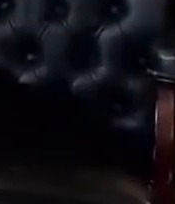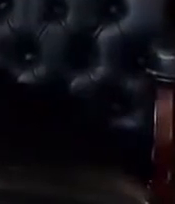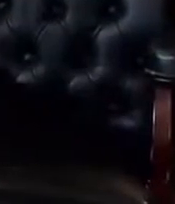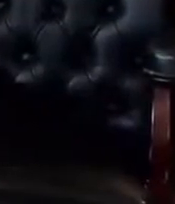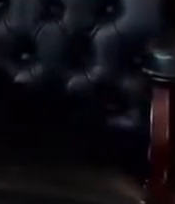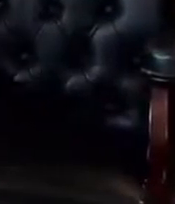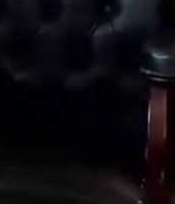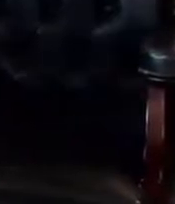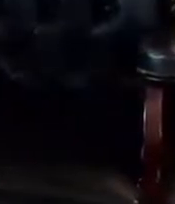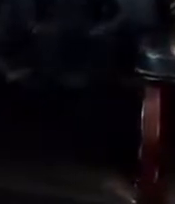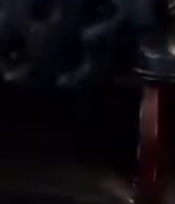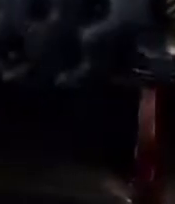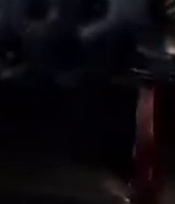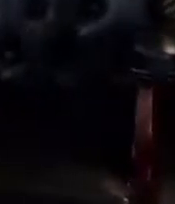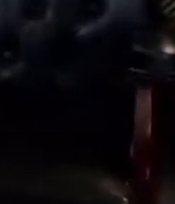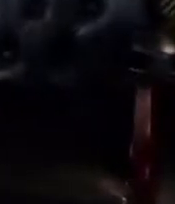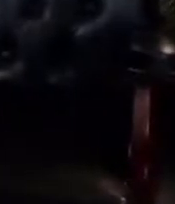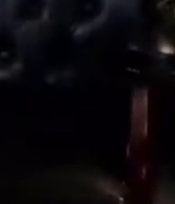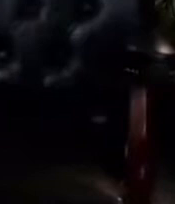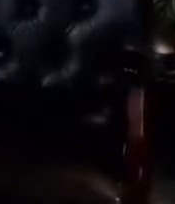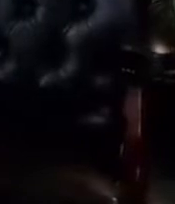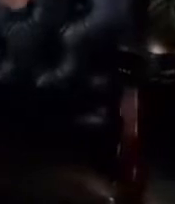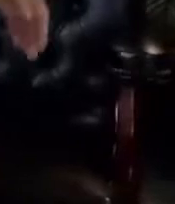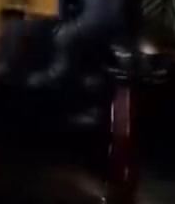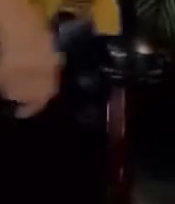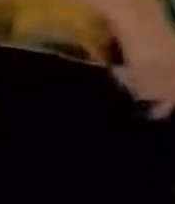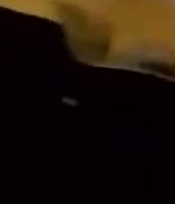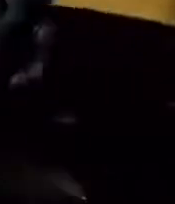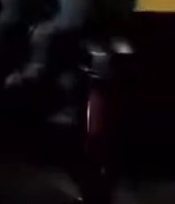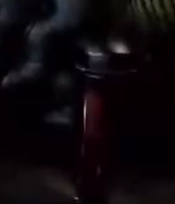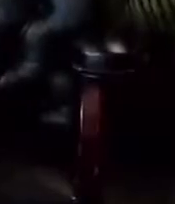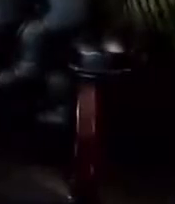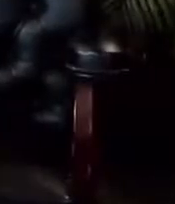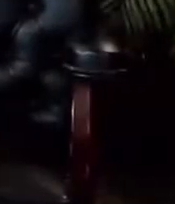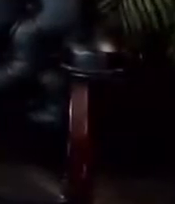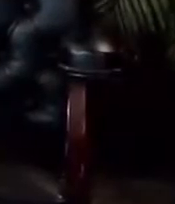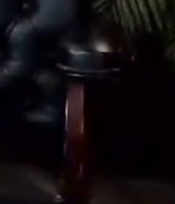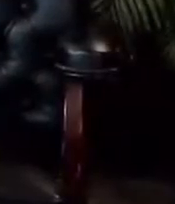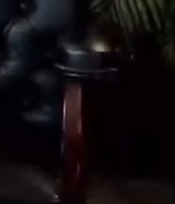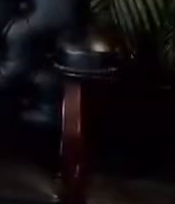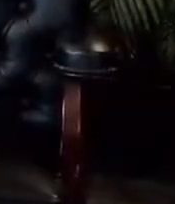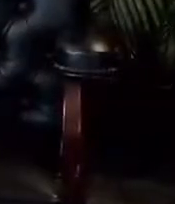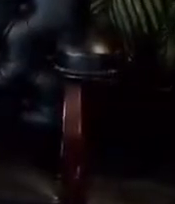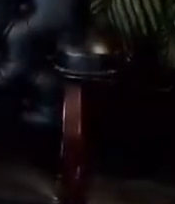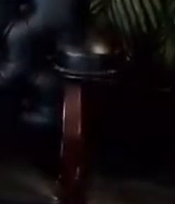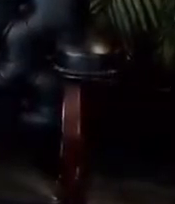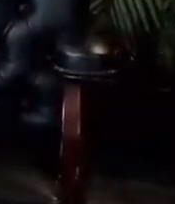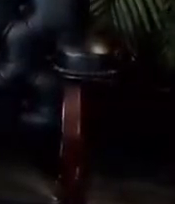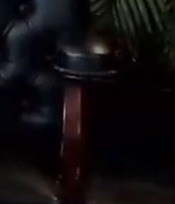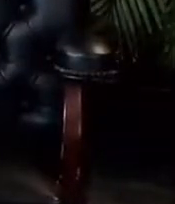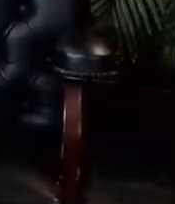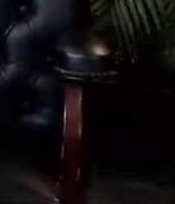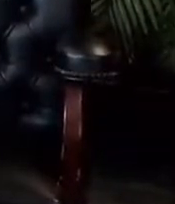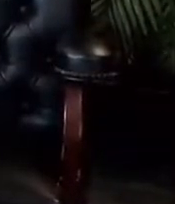Siempre en mi poca presencia, constante en mi mente.